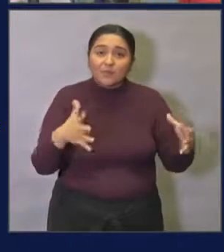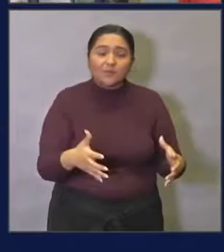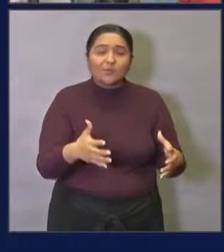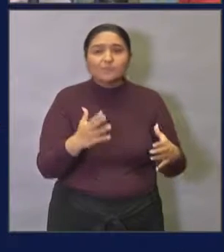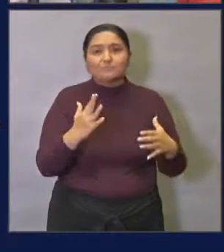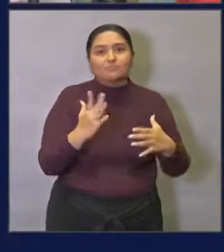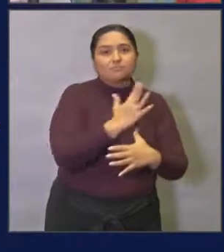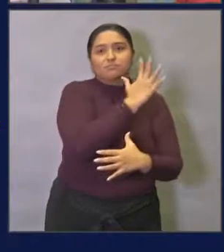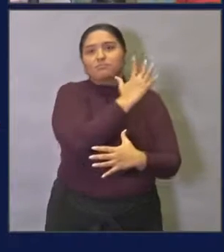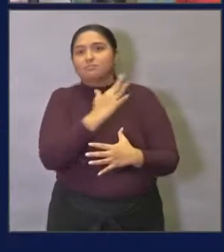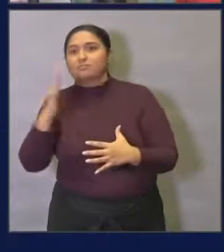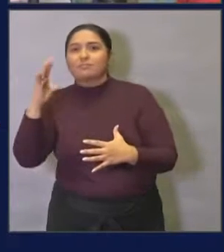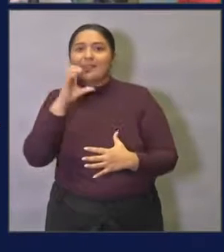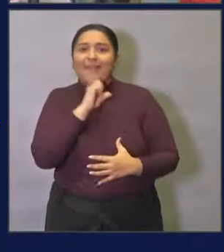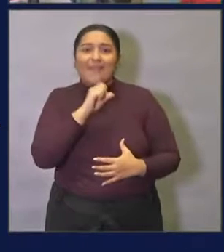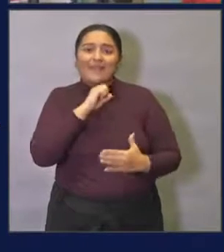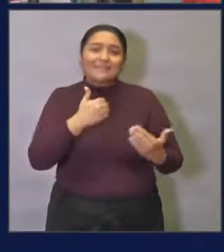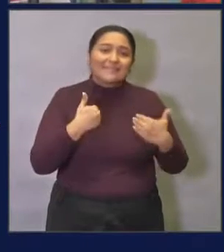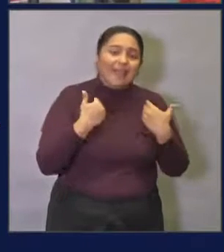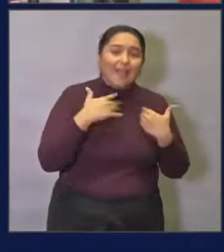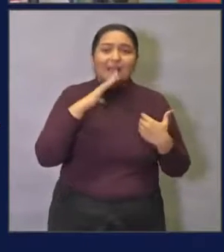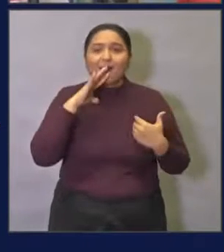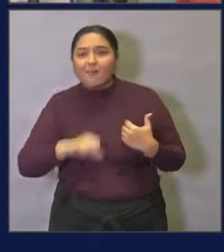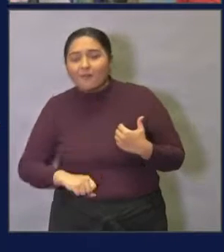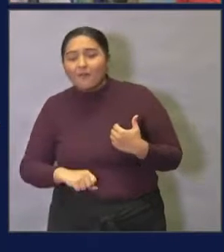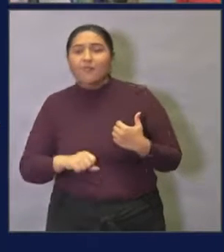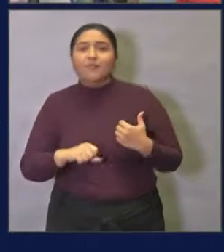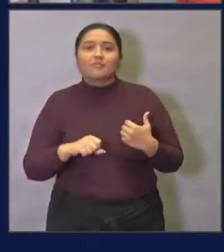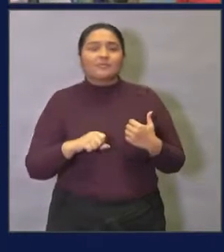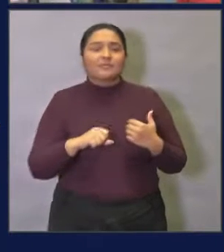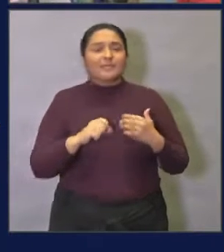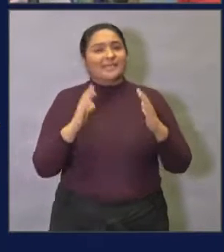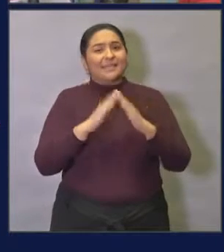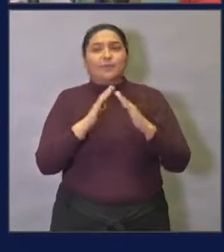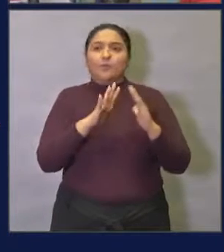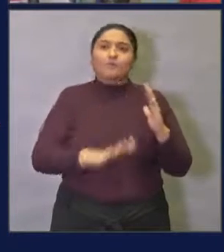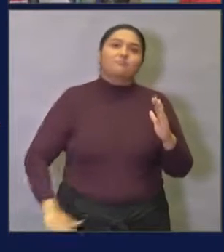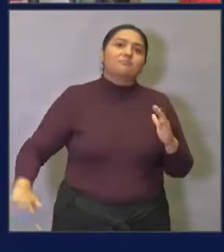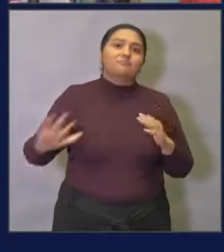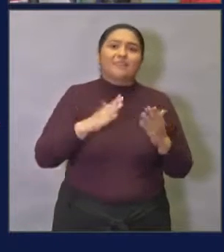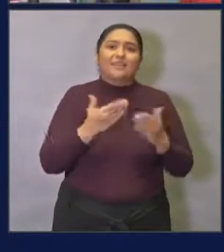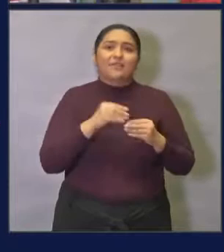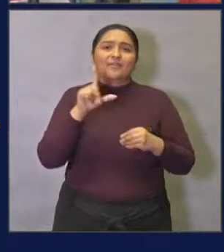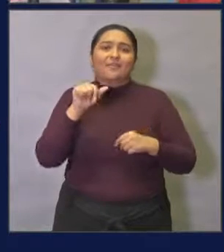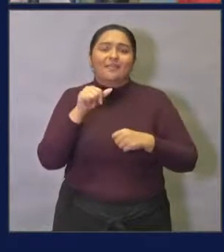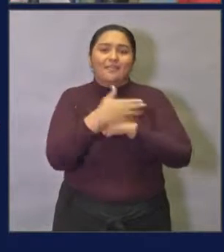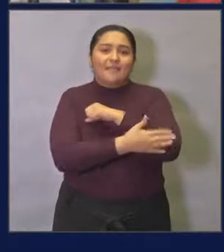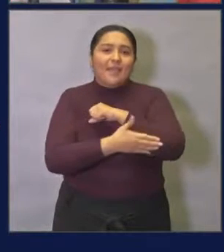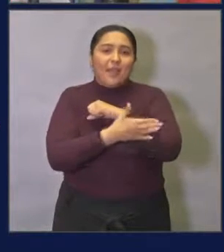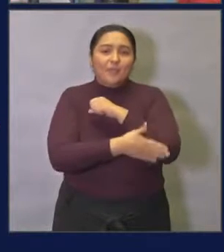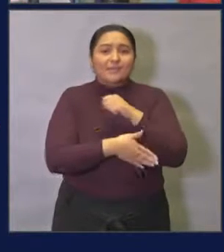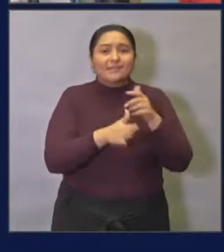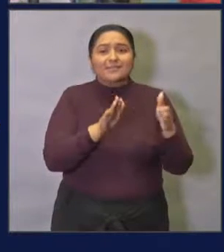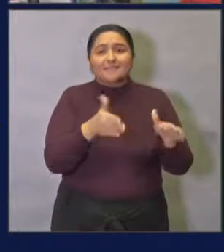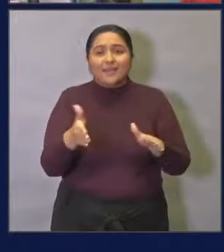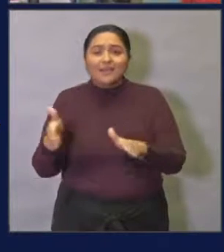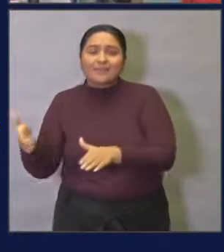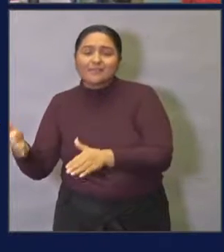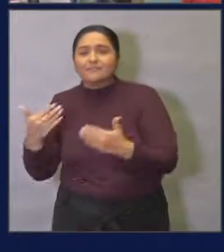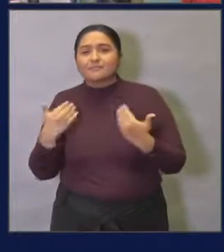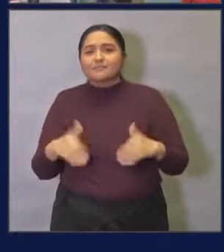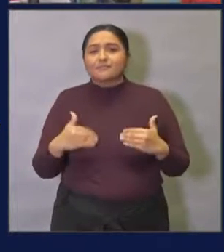edades y que viven en comunidades a través de nuestro condado. Sus fallecimientos son una